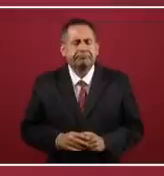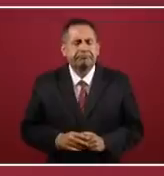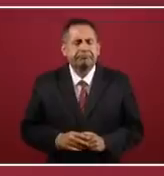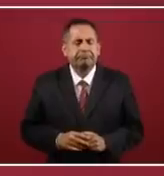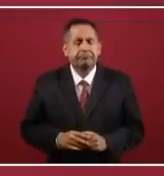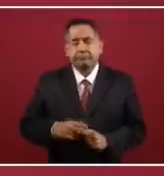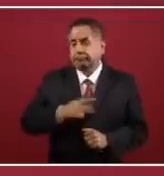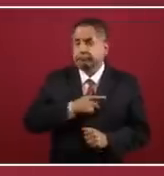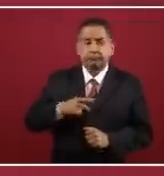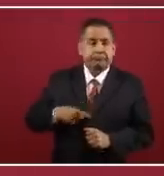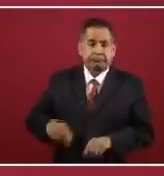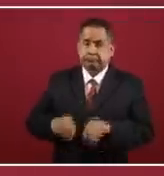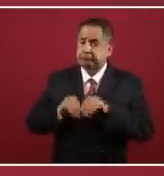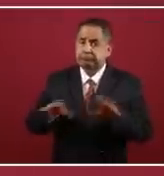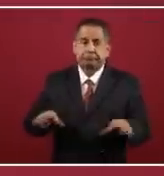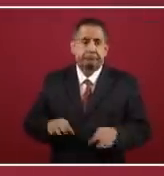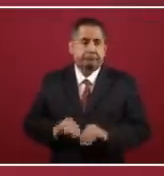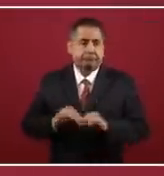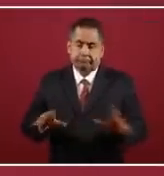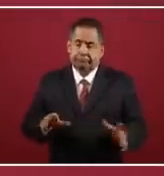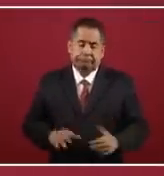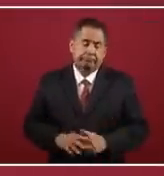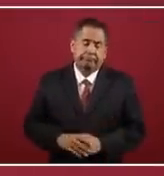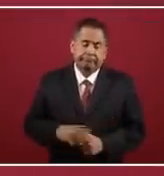tenemos que informar